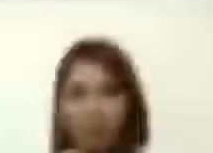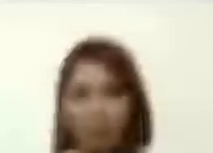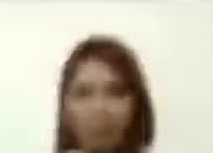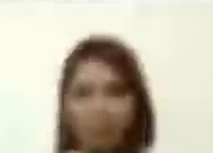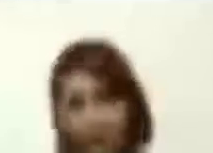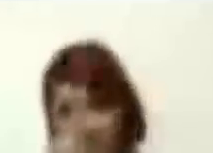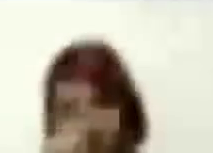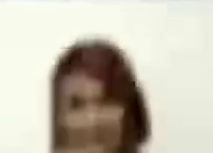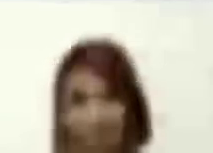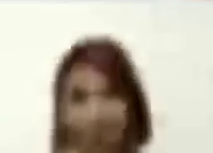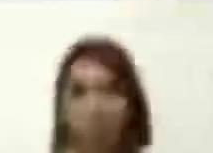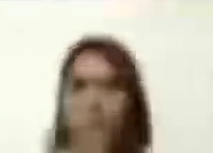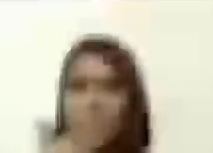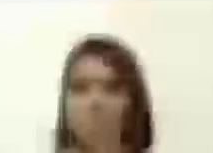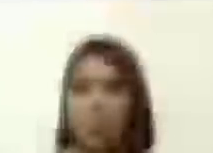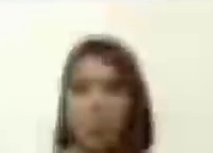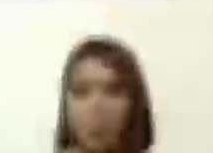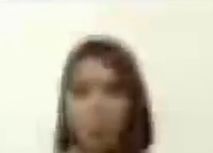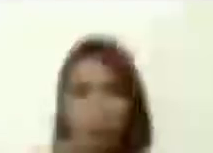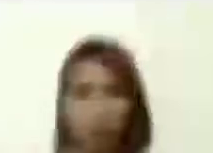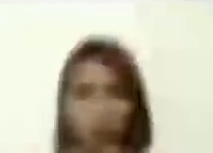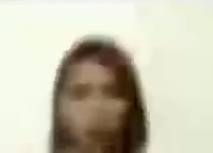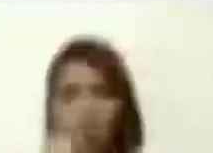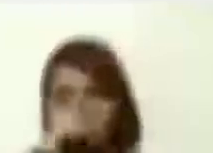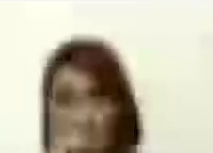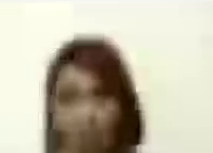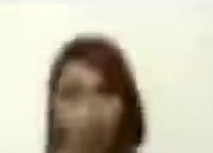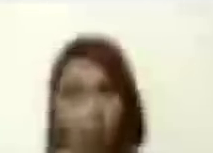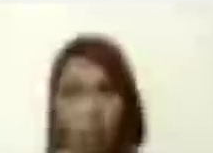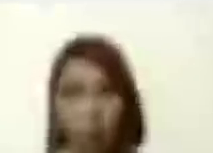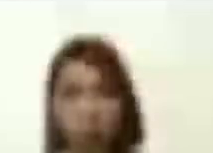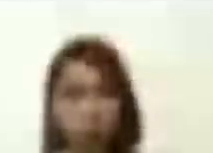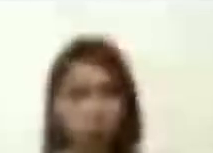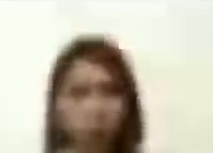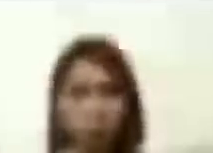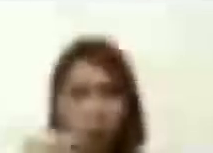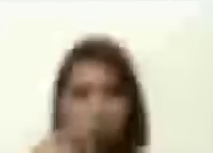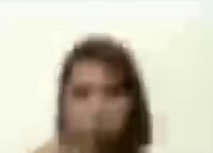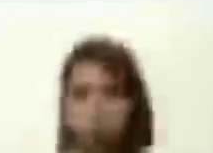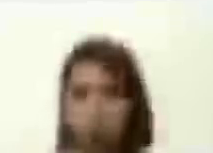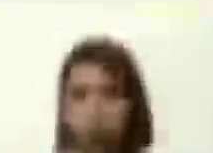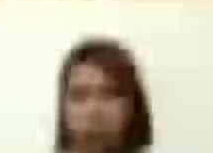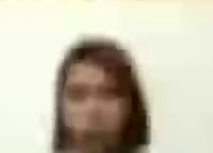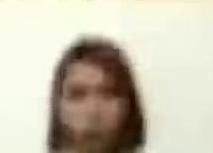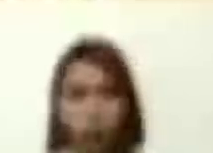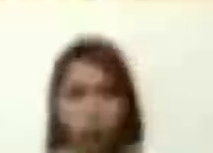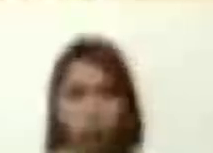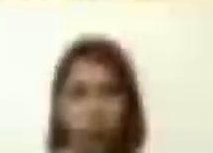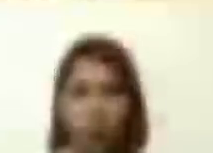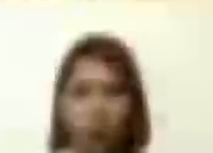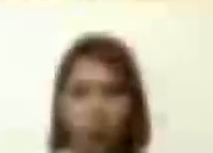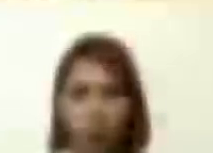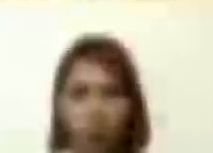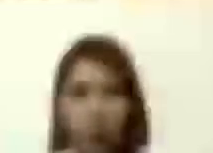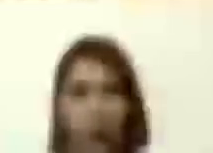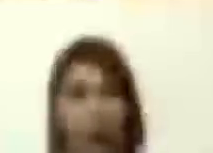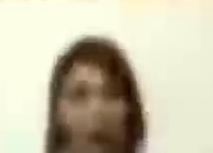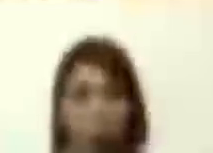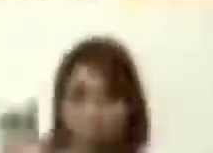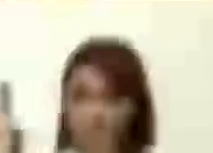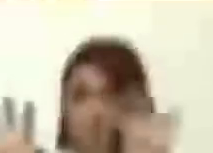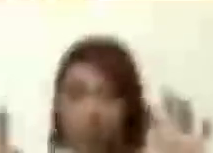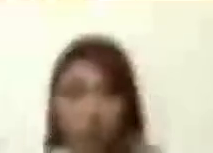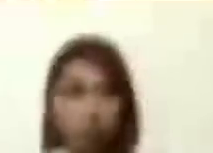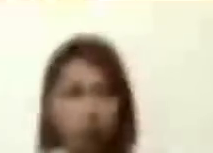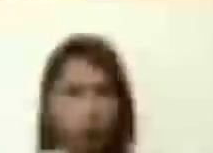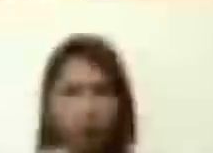todas estas sanciones y bloqueos. Veníamos de presupuesto de 70, 60 mil millones